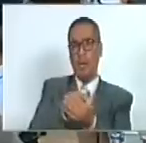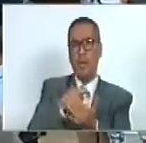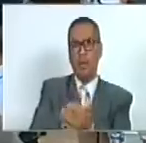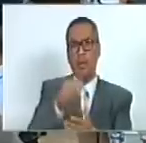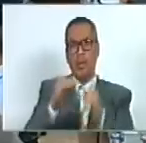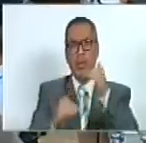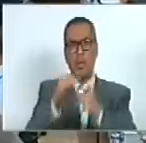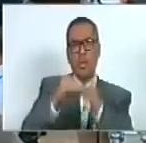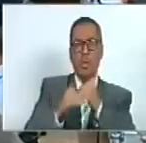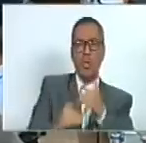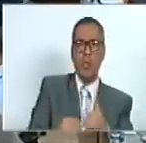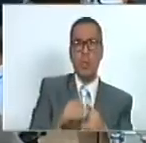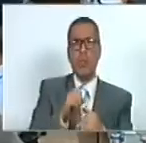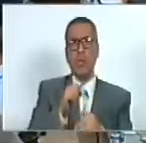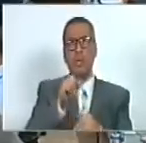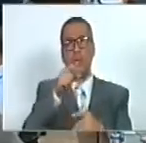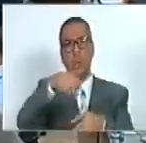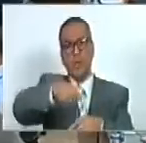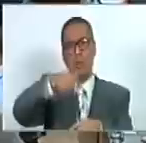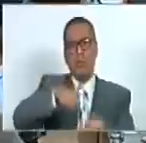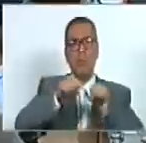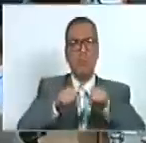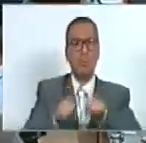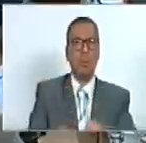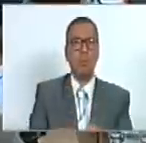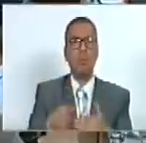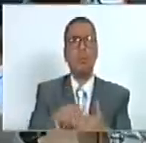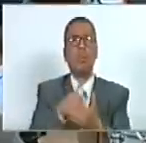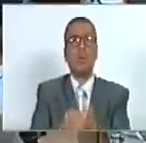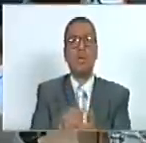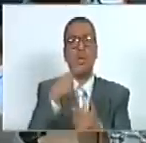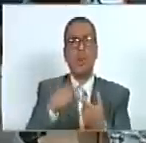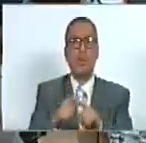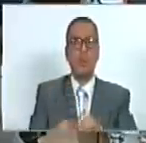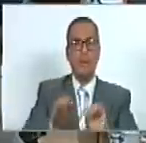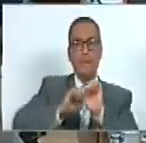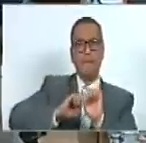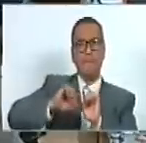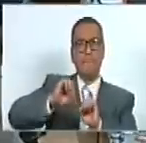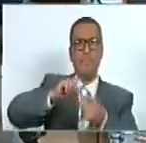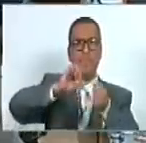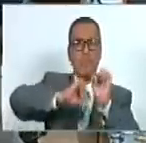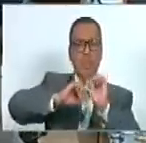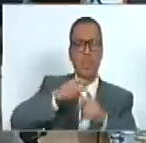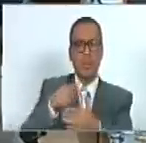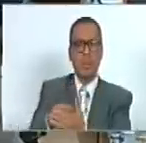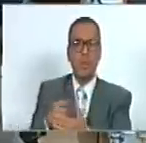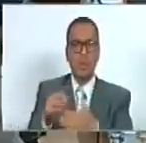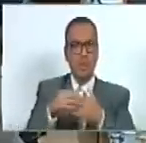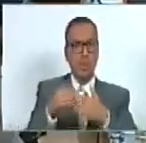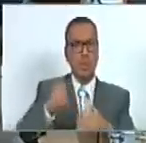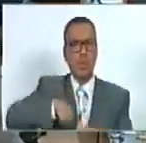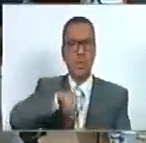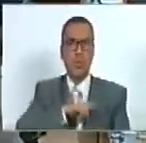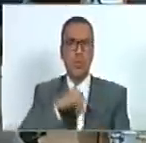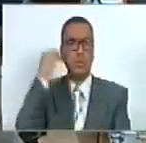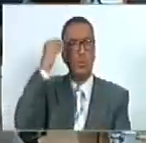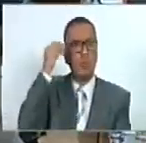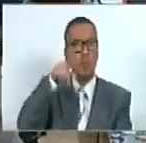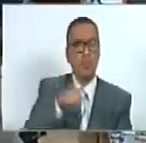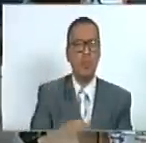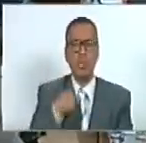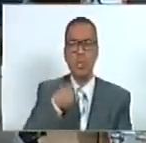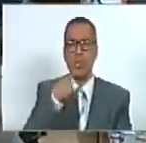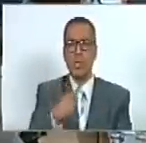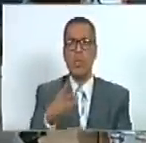se ajuste a la canasta básica y recibieron un bono discriminatorio y excluyente. Nosotros pretendemos, y es por eso